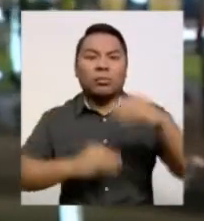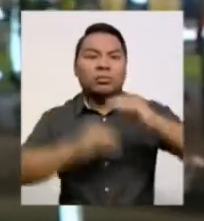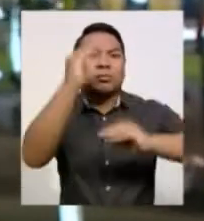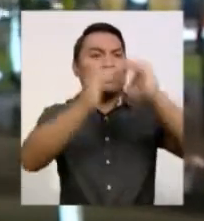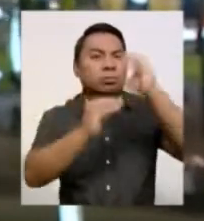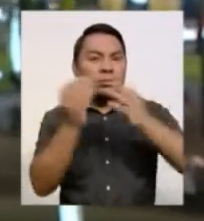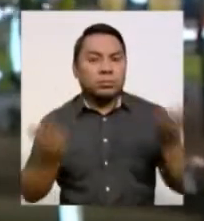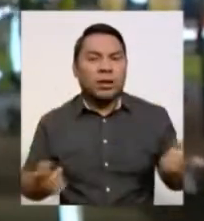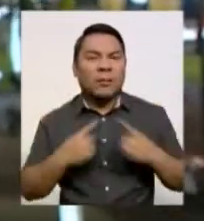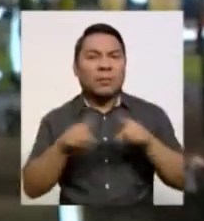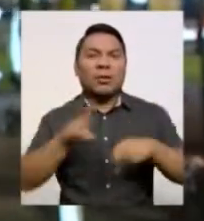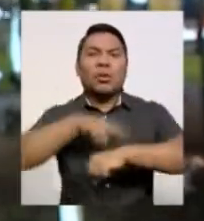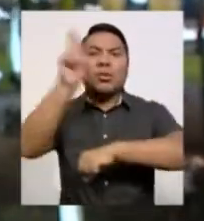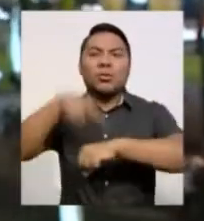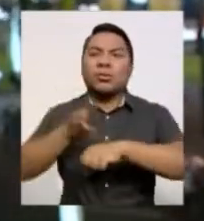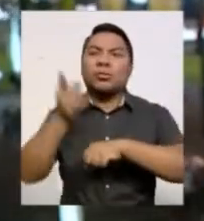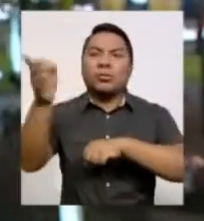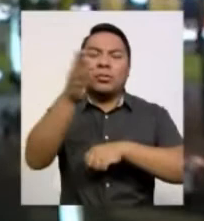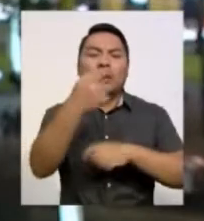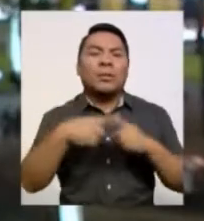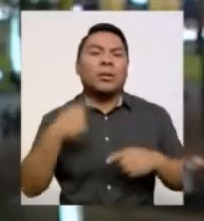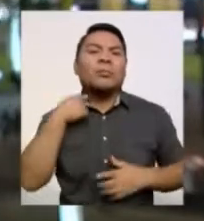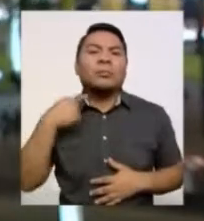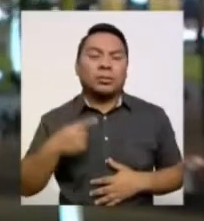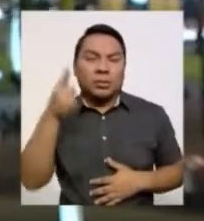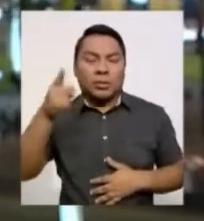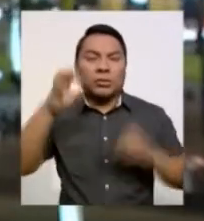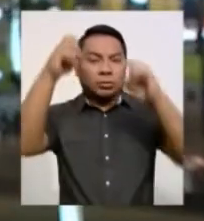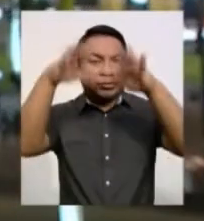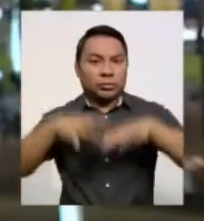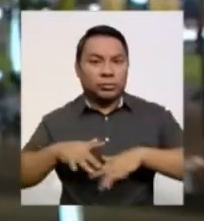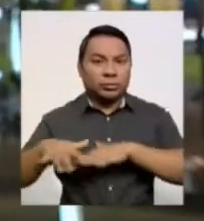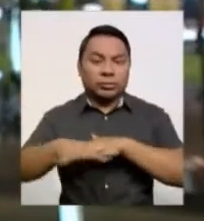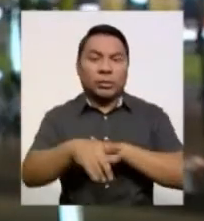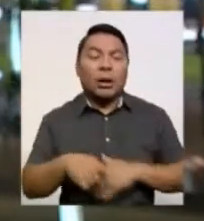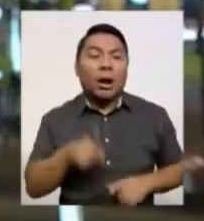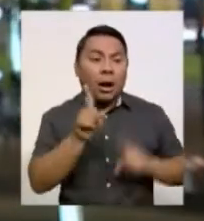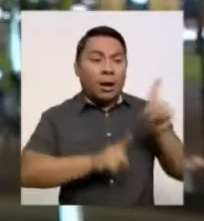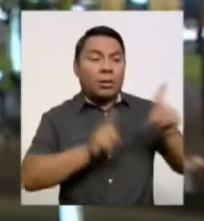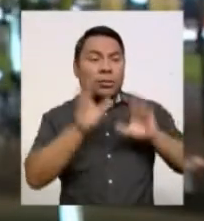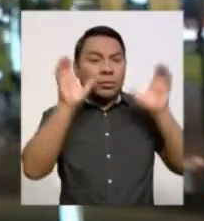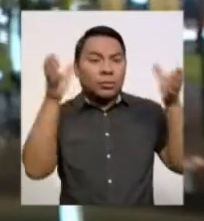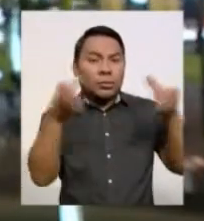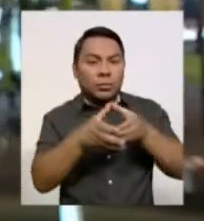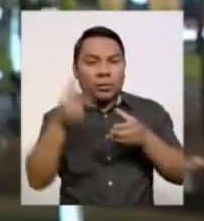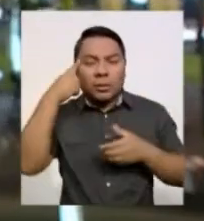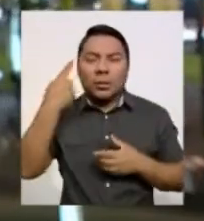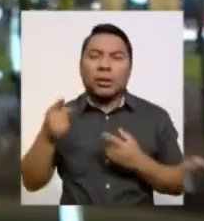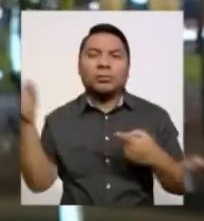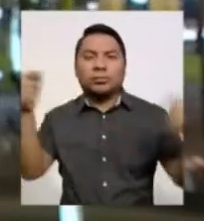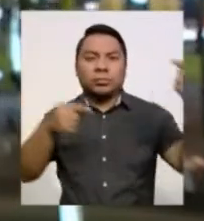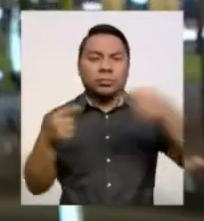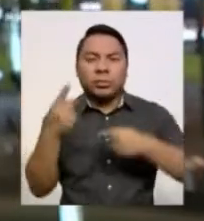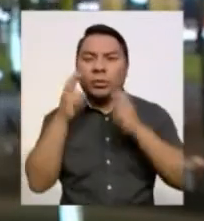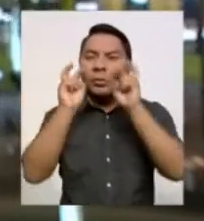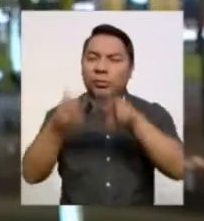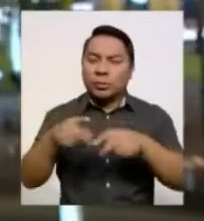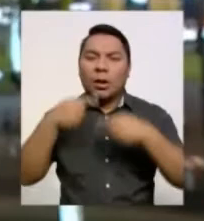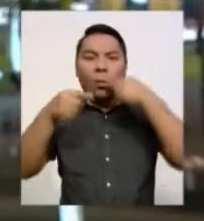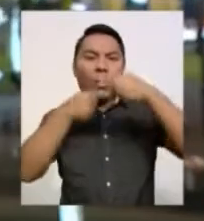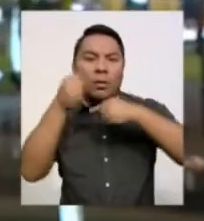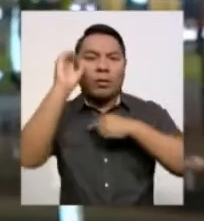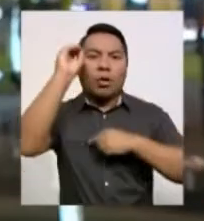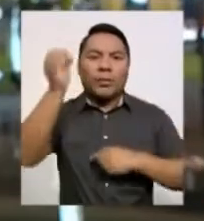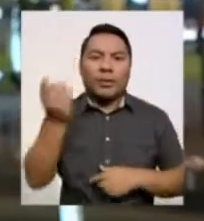reconstrucción en las regiones ya afectadas por el fenómeno del Niño costero. Diversos congresistas han formulado una serie de críticas y observaciones. Veamos.